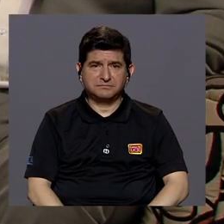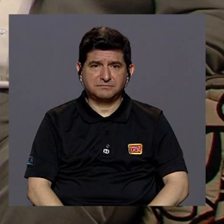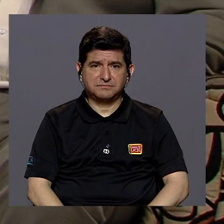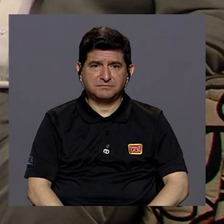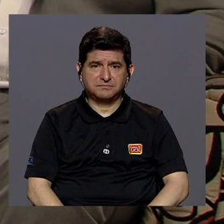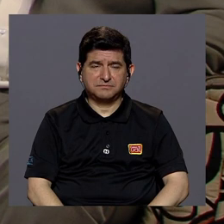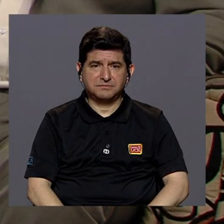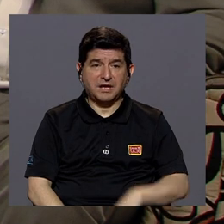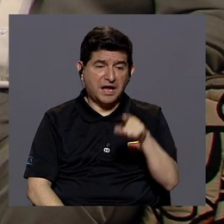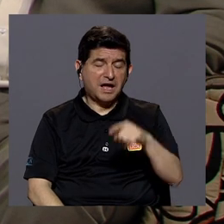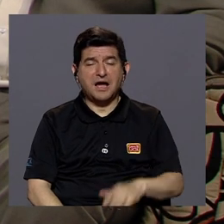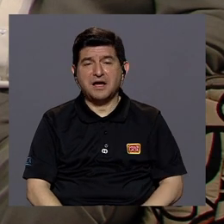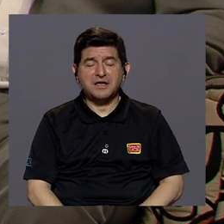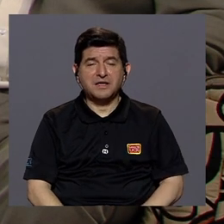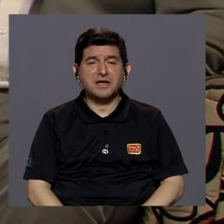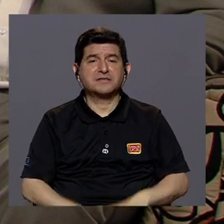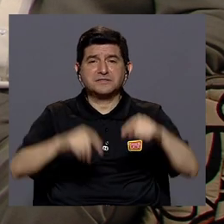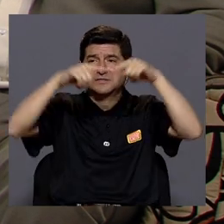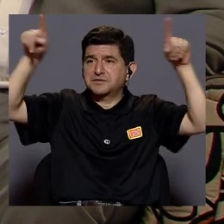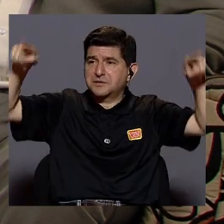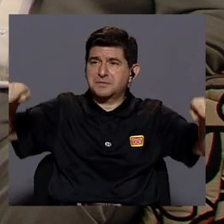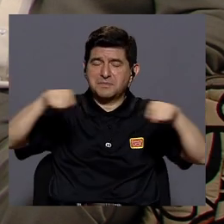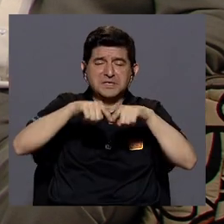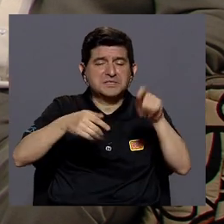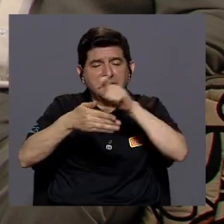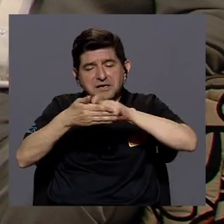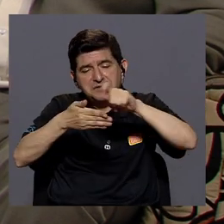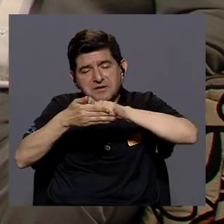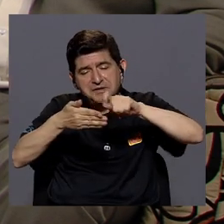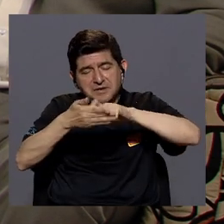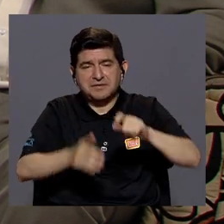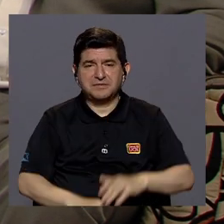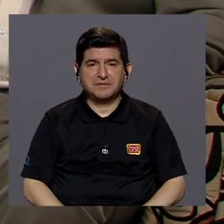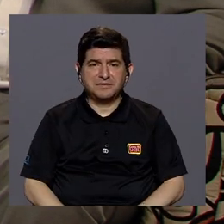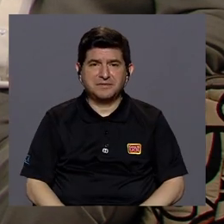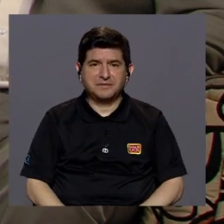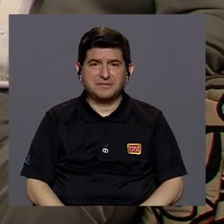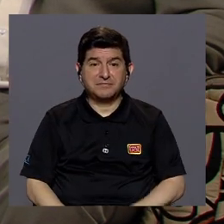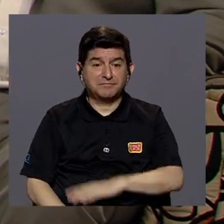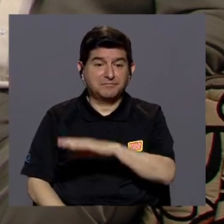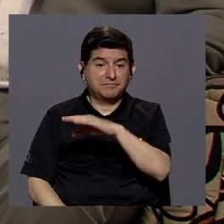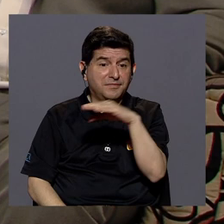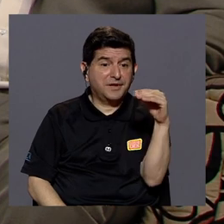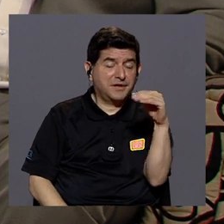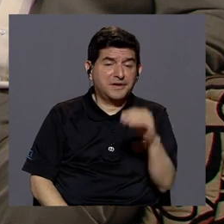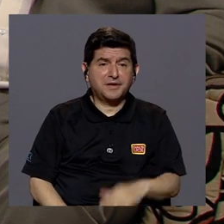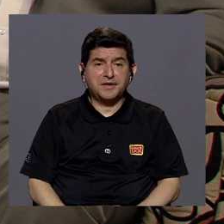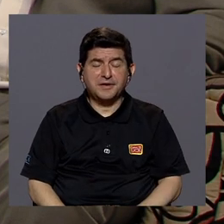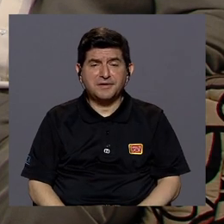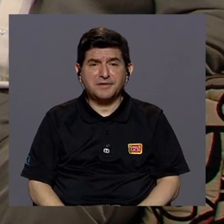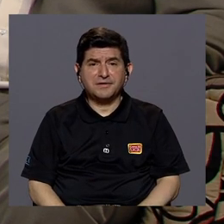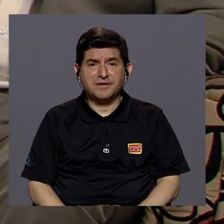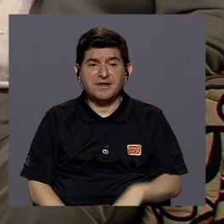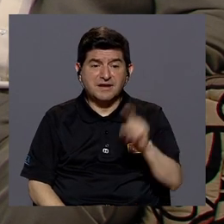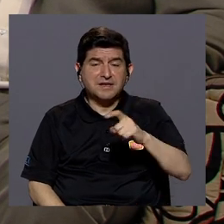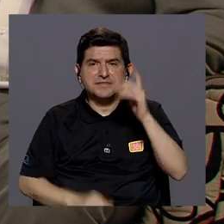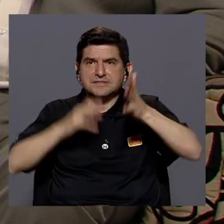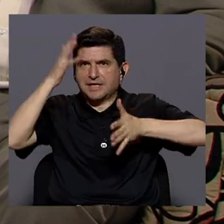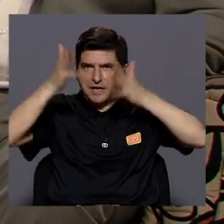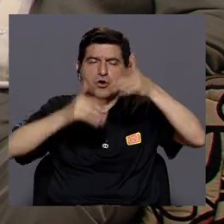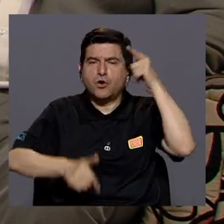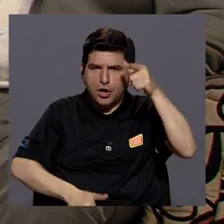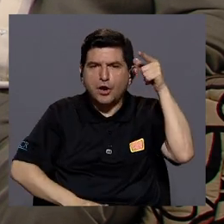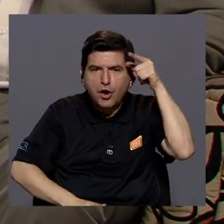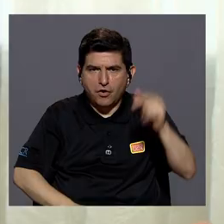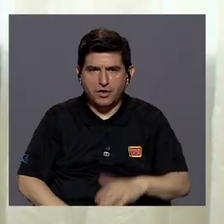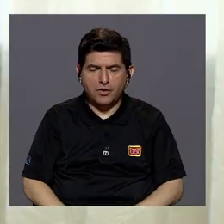pizarra y tiza y lean. Y crean, hay que crear, por supuesto.